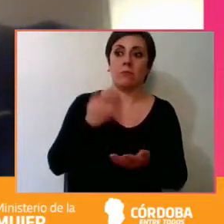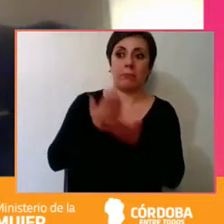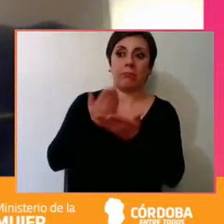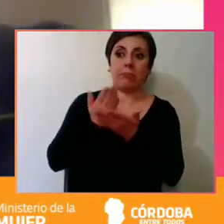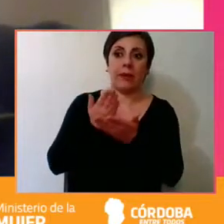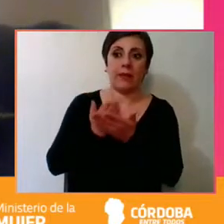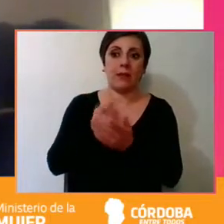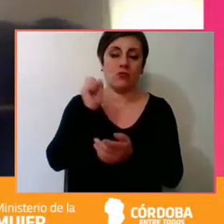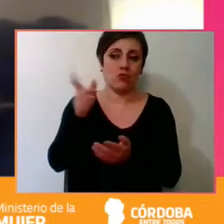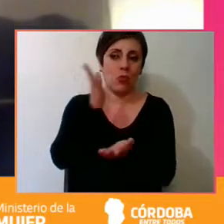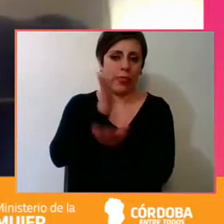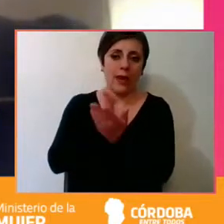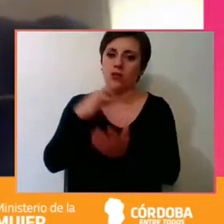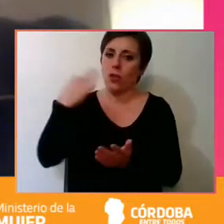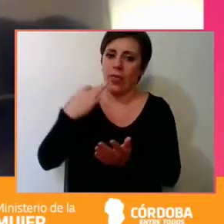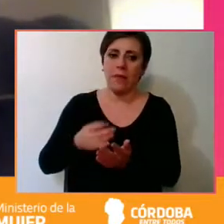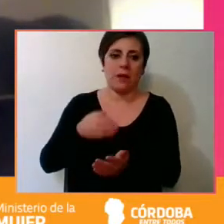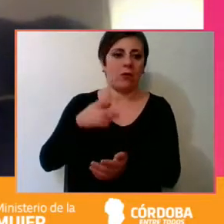sus derechos.